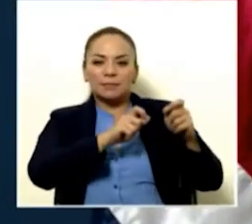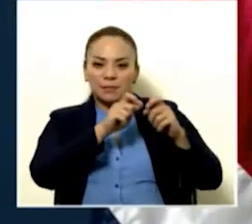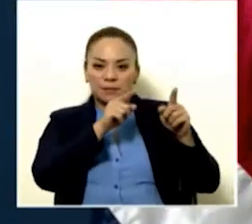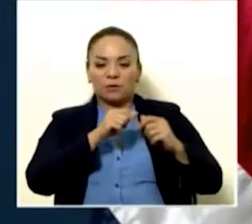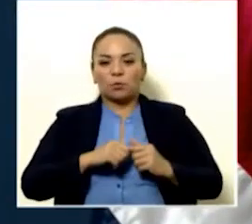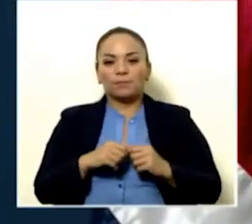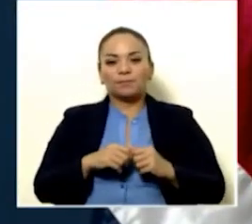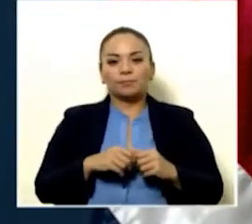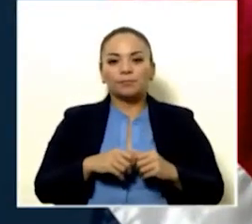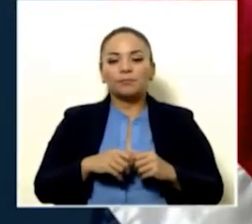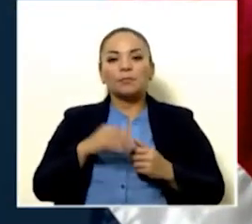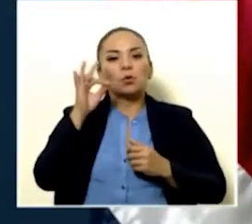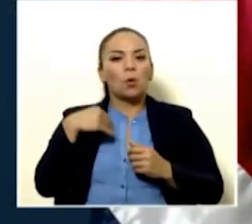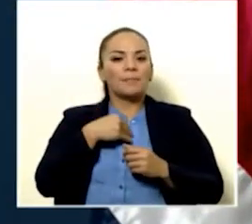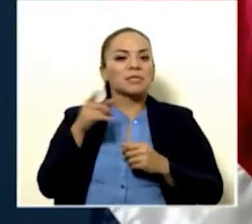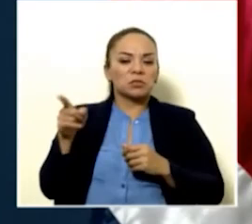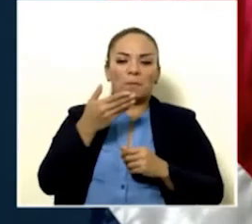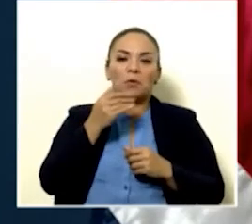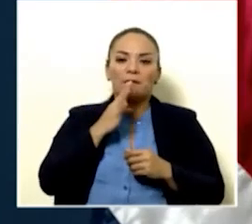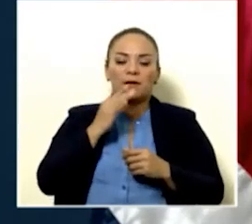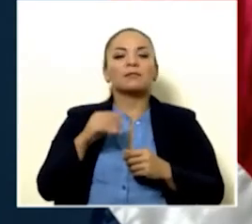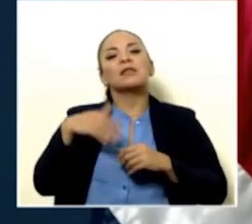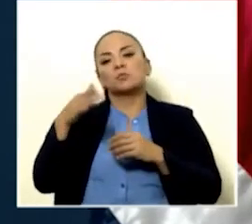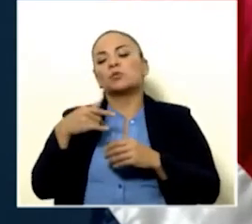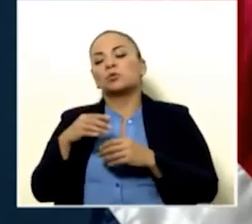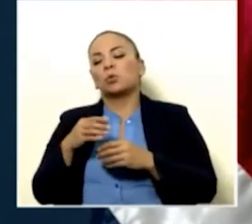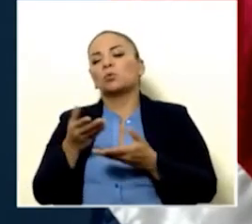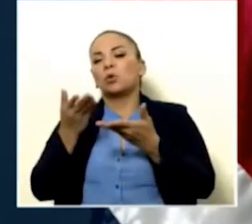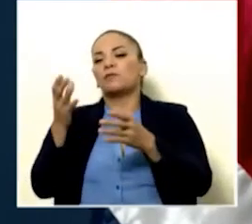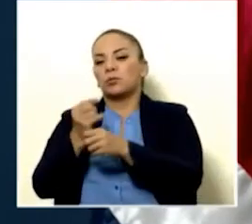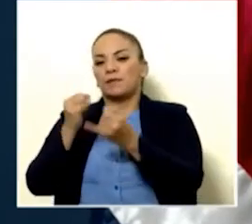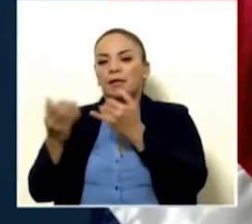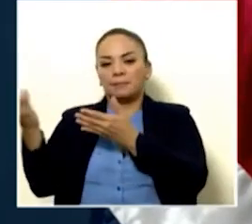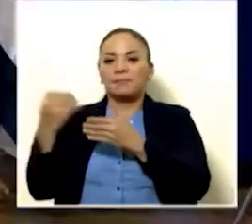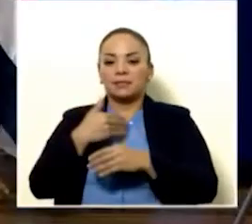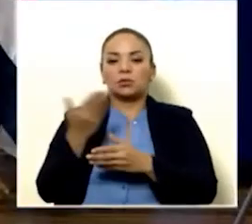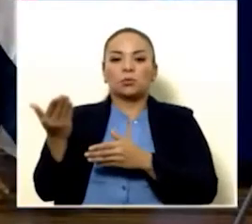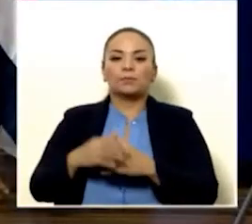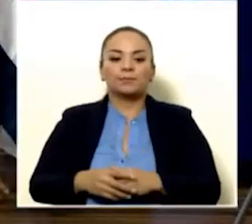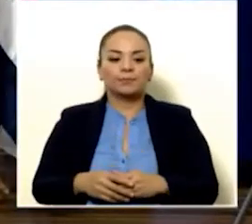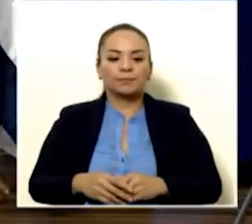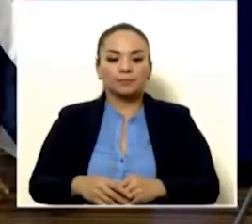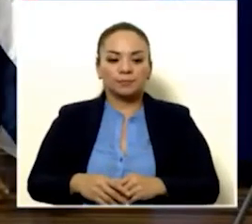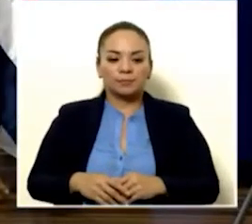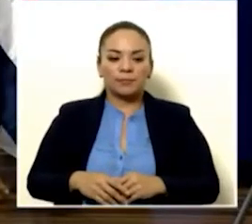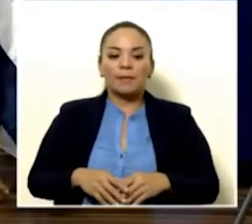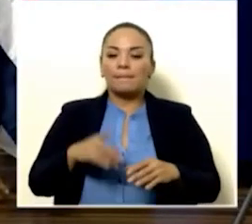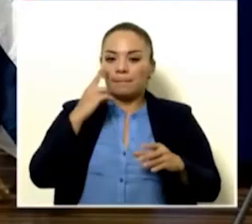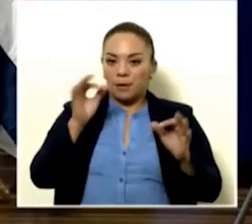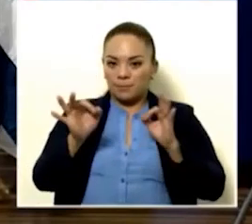creo que el ministro se va a referir y yo le voy a dar una conclusión general al final. Ministro, por favor. Sí, vea,